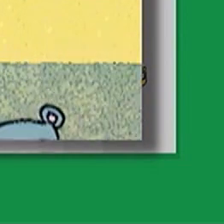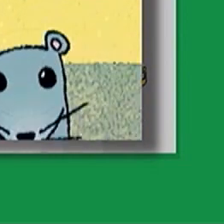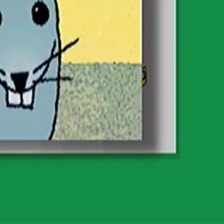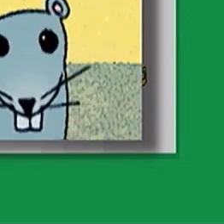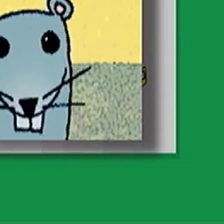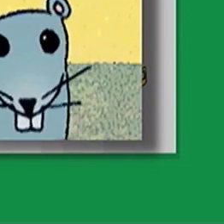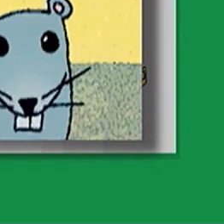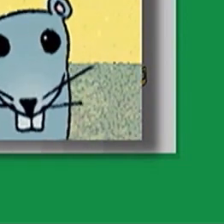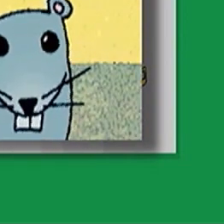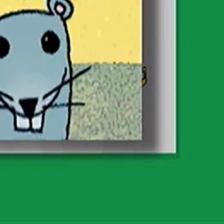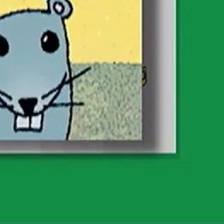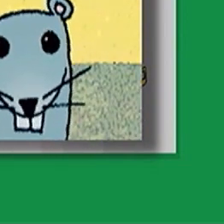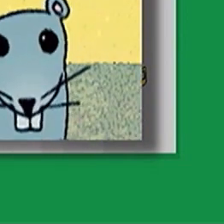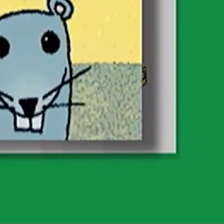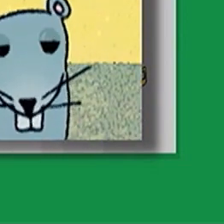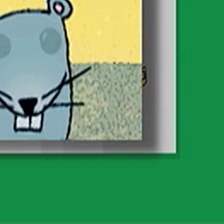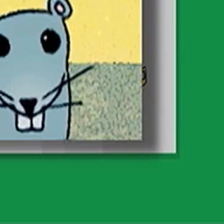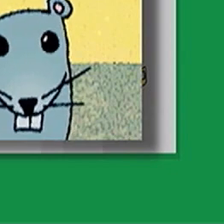ratoncitos que eran